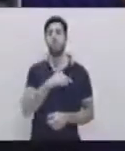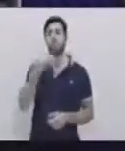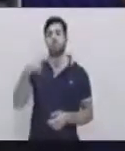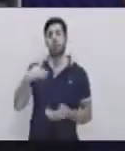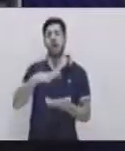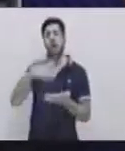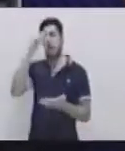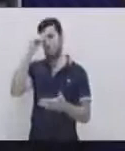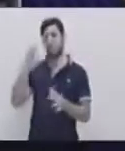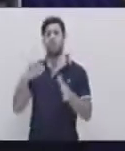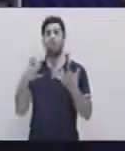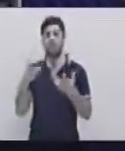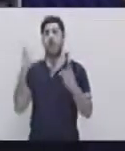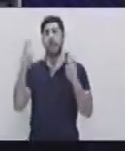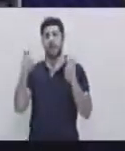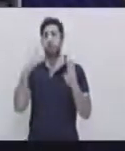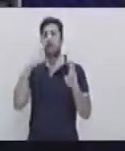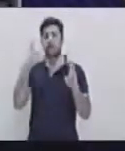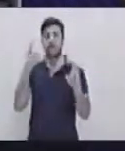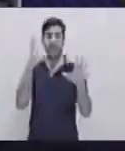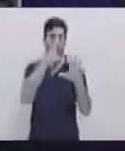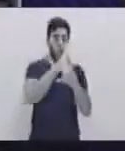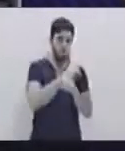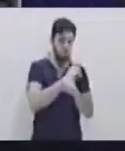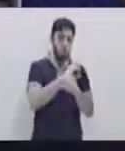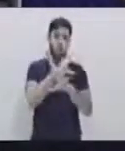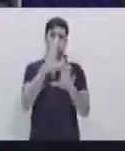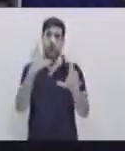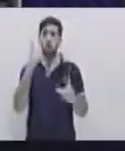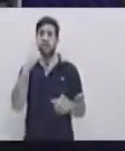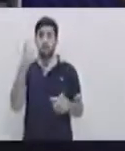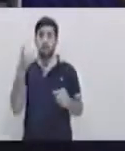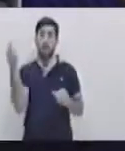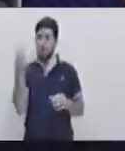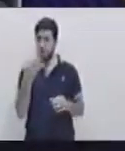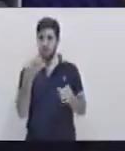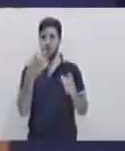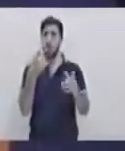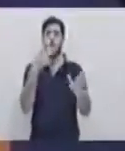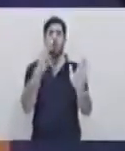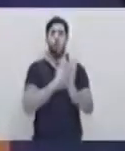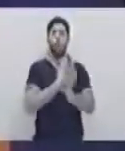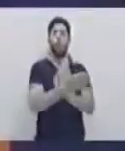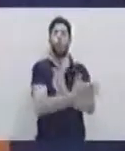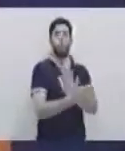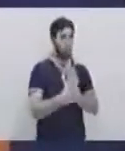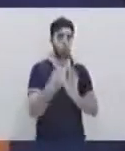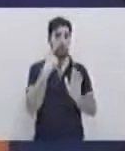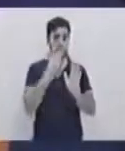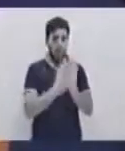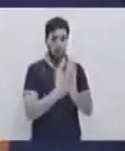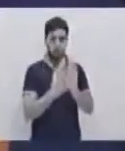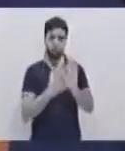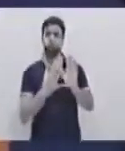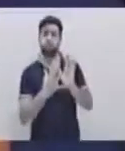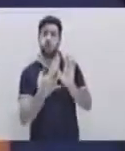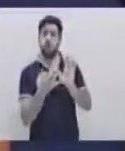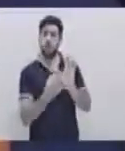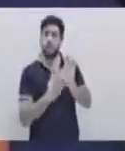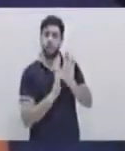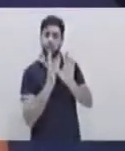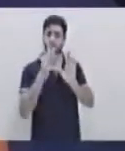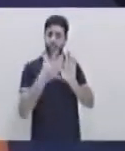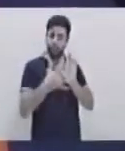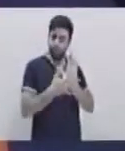La utilización del claroscuro me permite el volumen para poder lograr directamente la posición